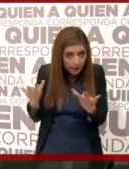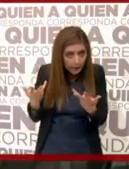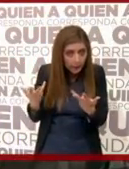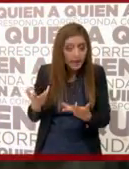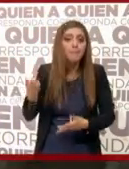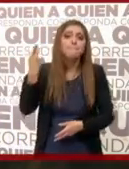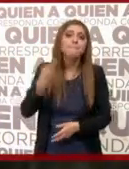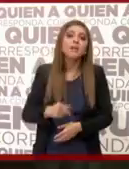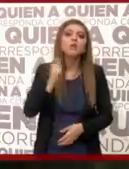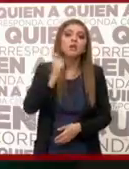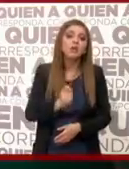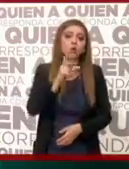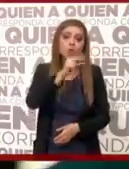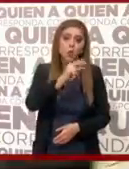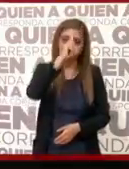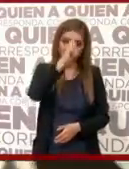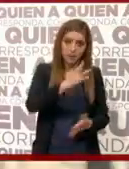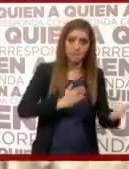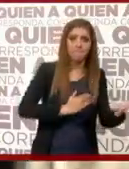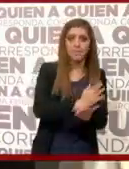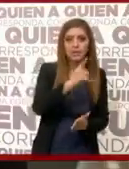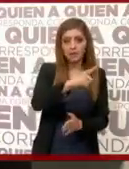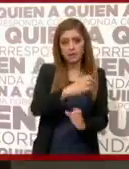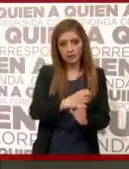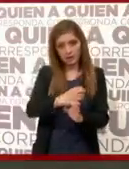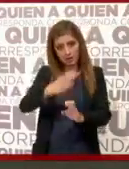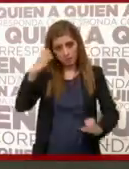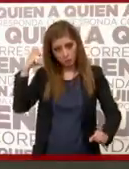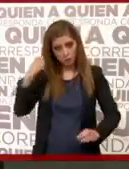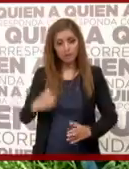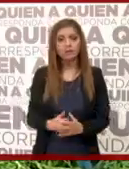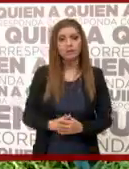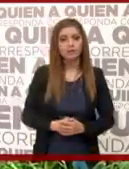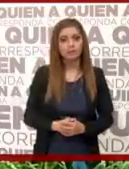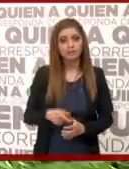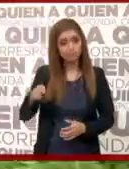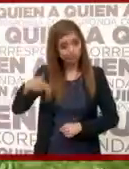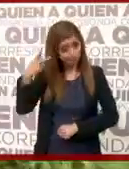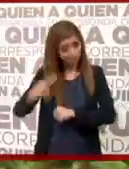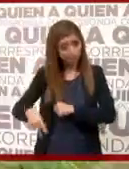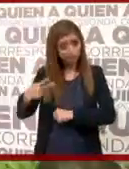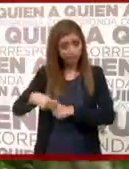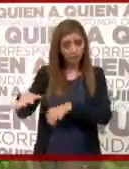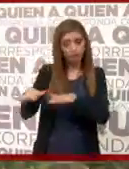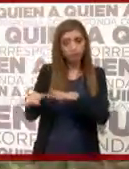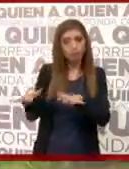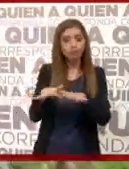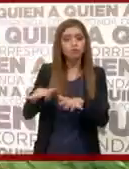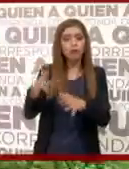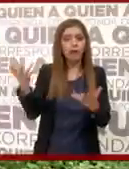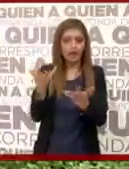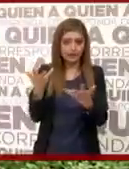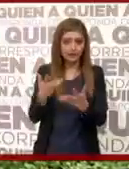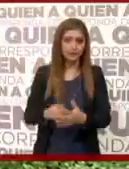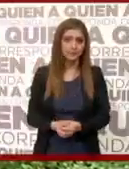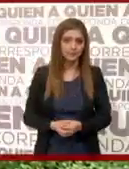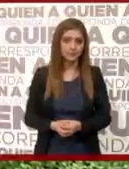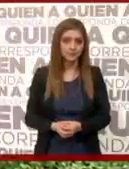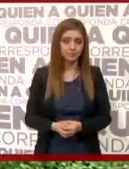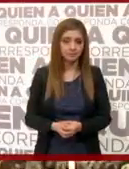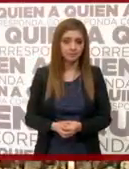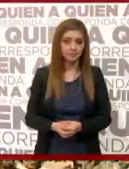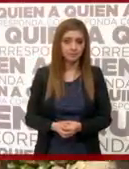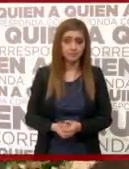manera evitar el paso de vehículos pesados totalmente por la calle por el riesgo y la vibración que están ocasionando. La última petición